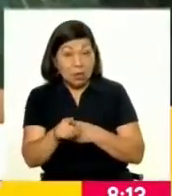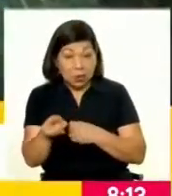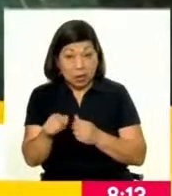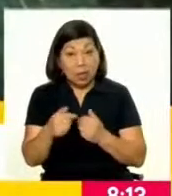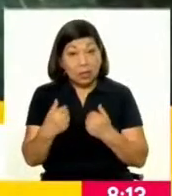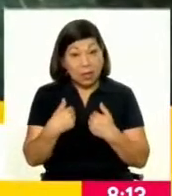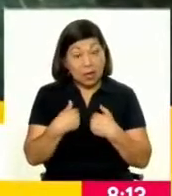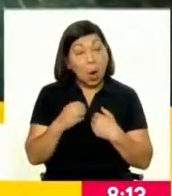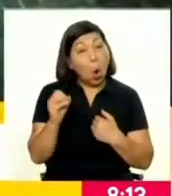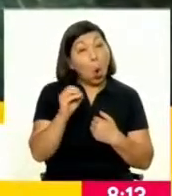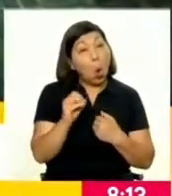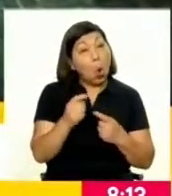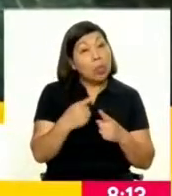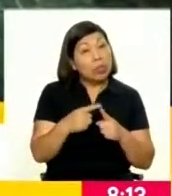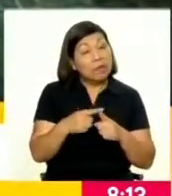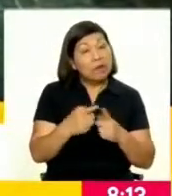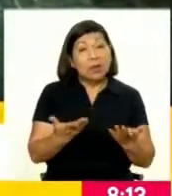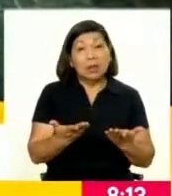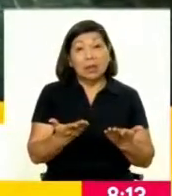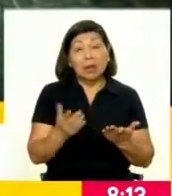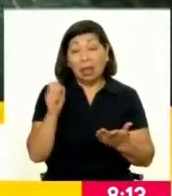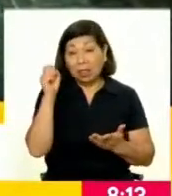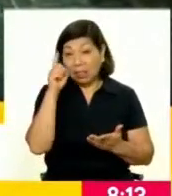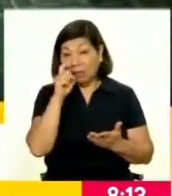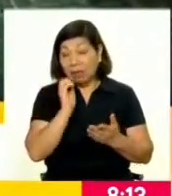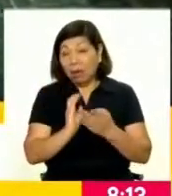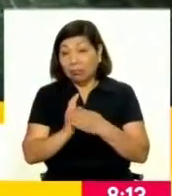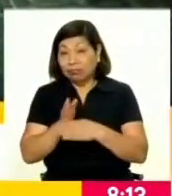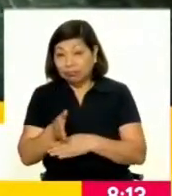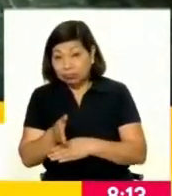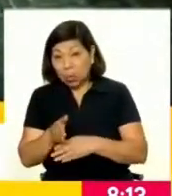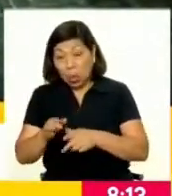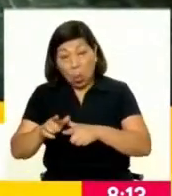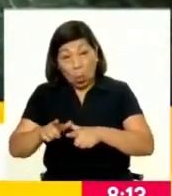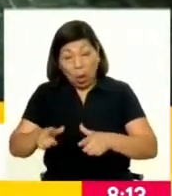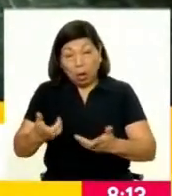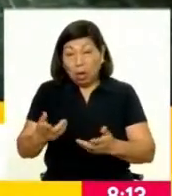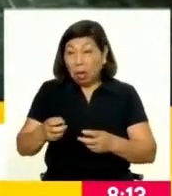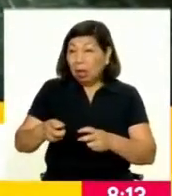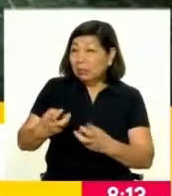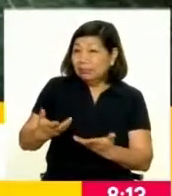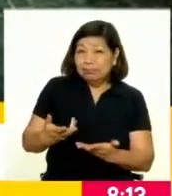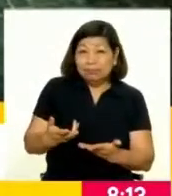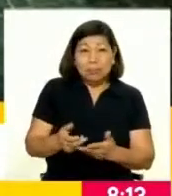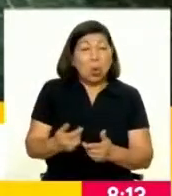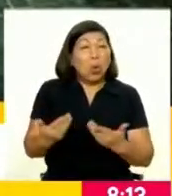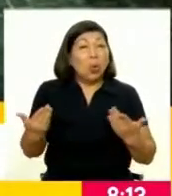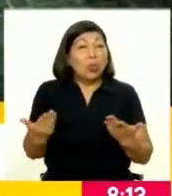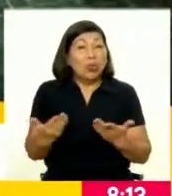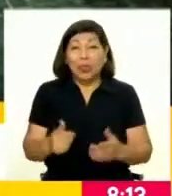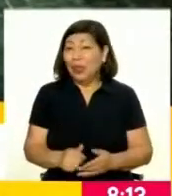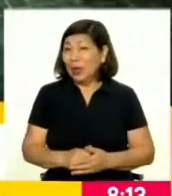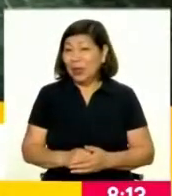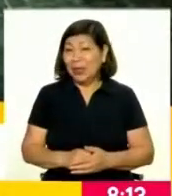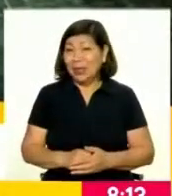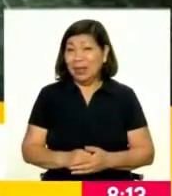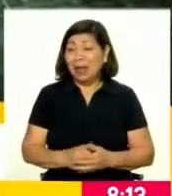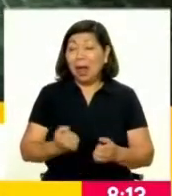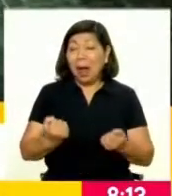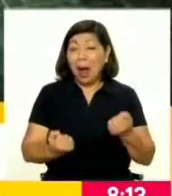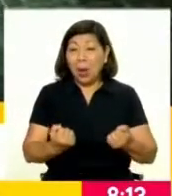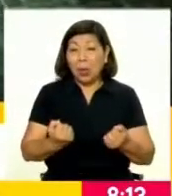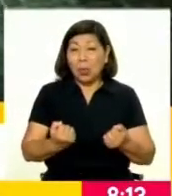¿no? ¿Ha habido casos en que ha sido difícil llegar hasta estos lugares, por ejemplo, en zonas donde hubo